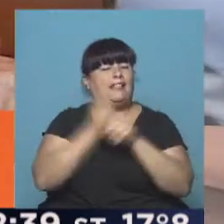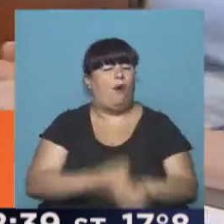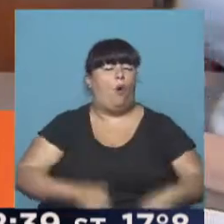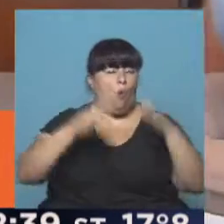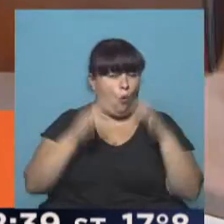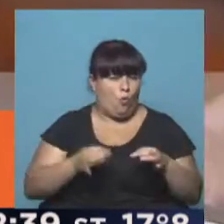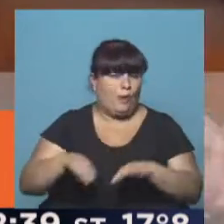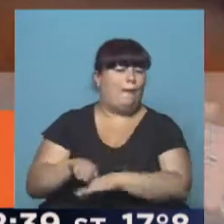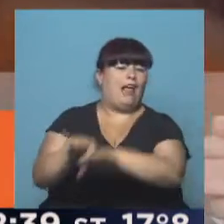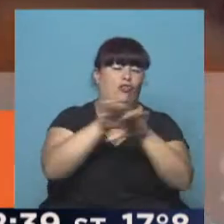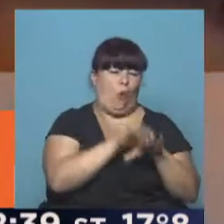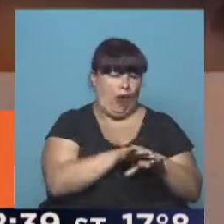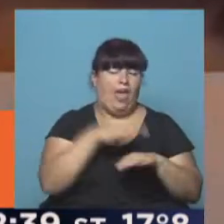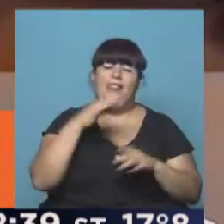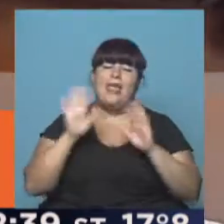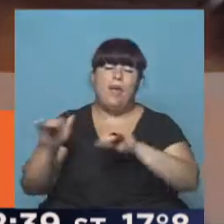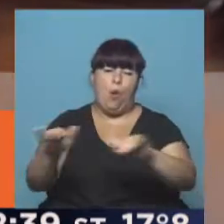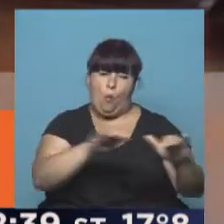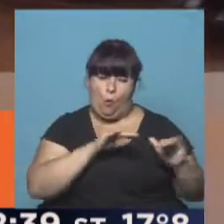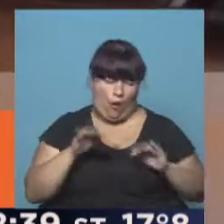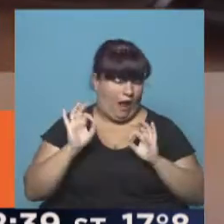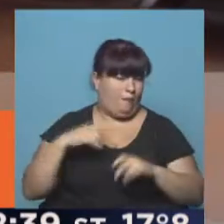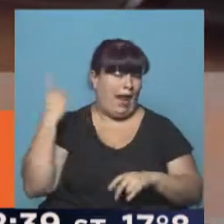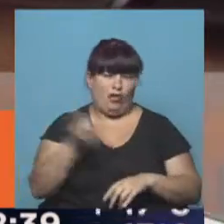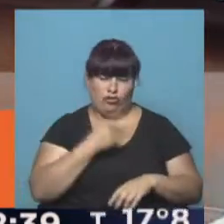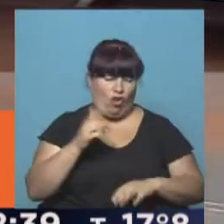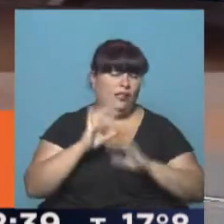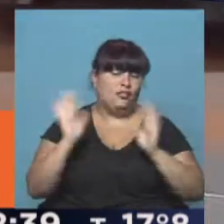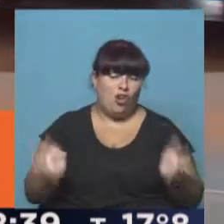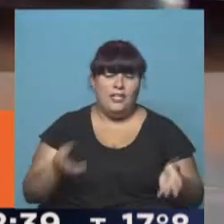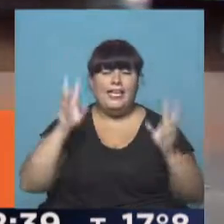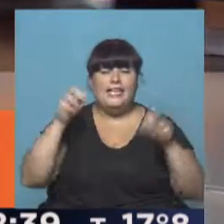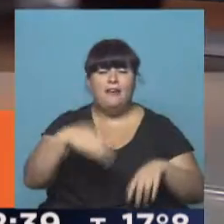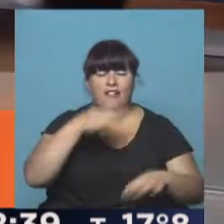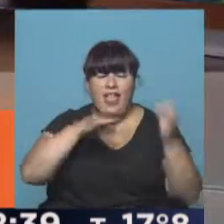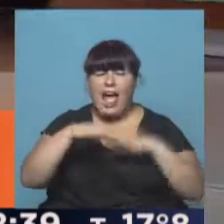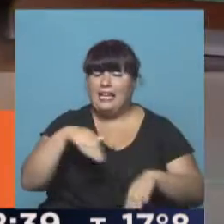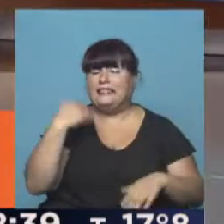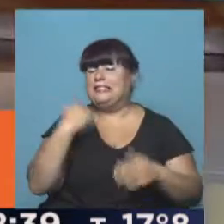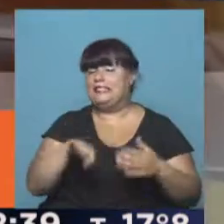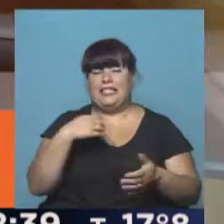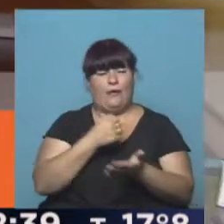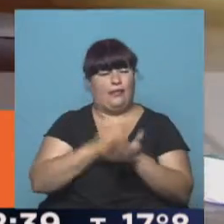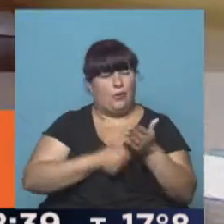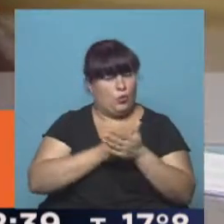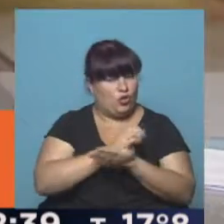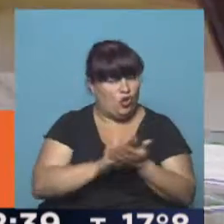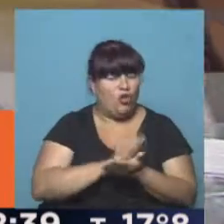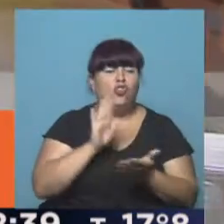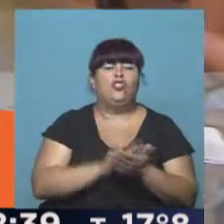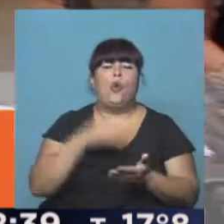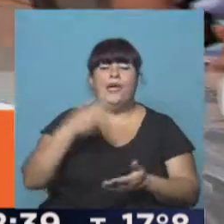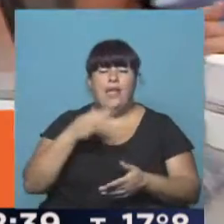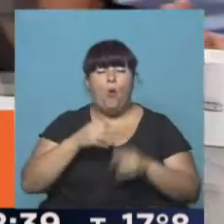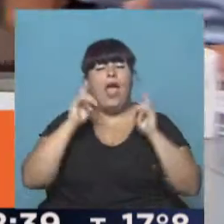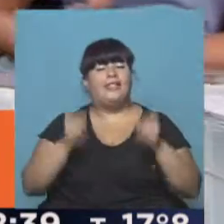para todos y que sea la misma barra a la que mira todo el mundo entonces bueno el tema los manteros es un desafío que hay que resolver que tiene que ver con la seguridad pero